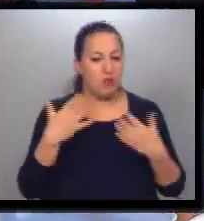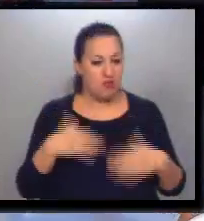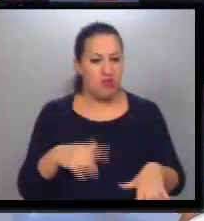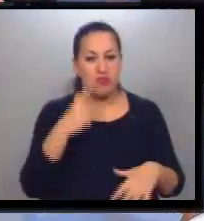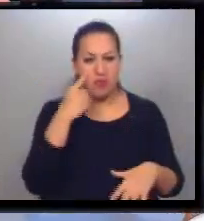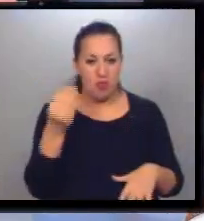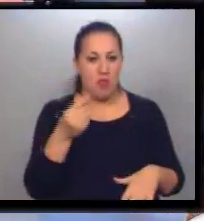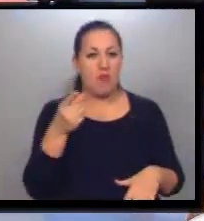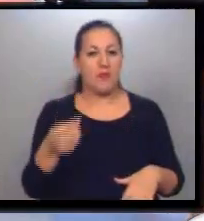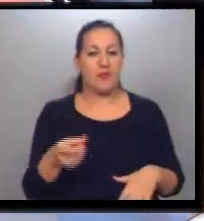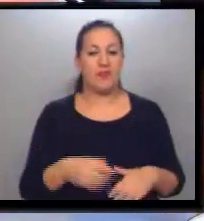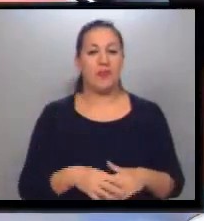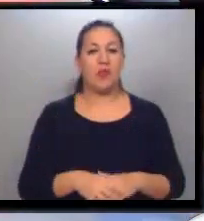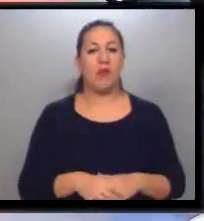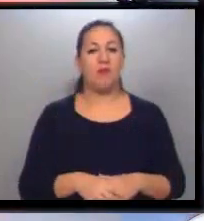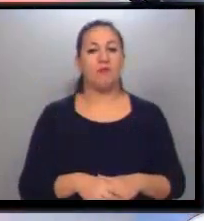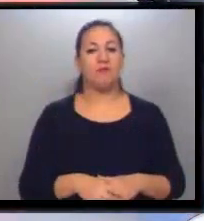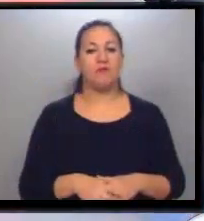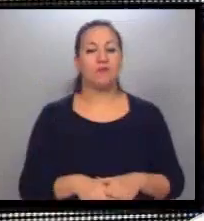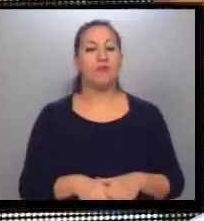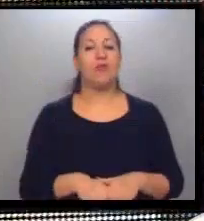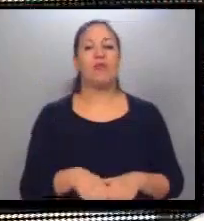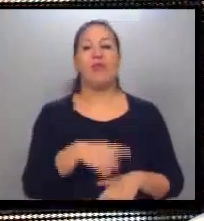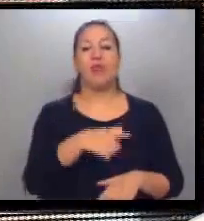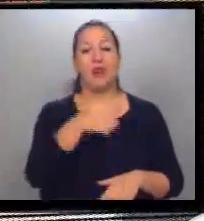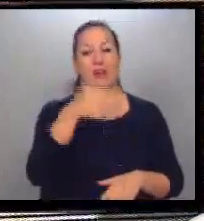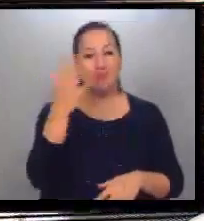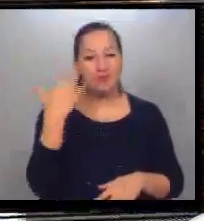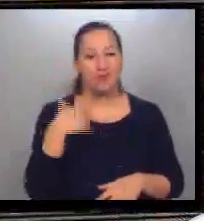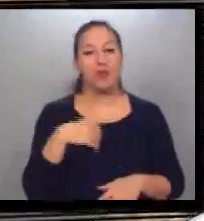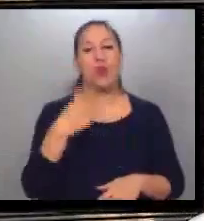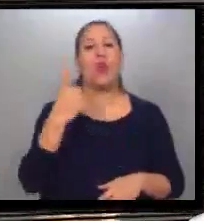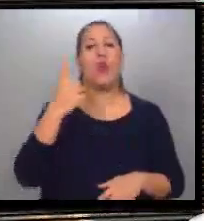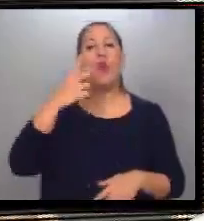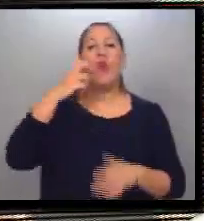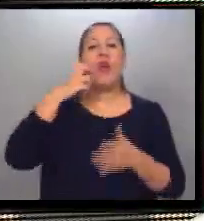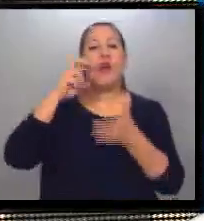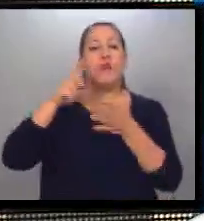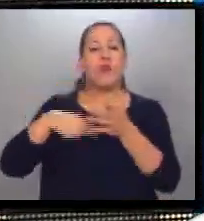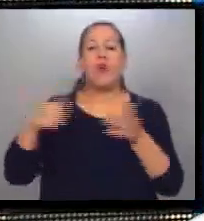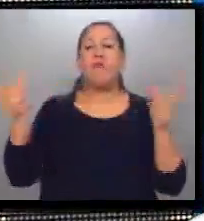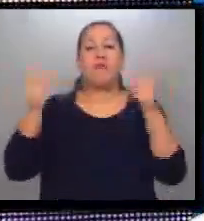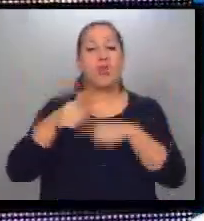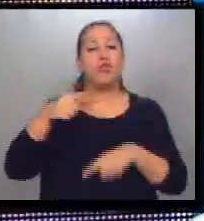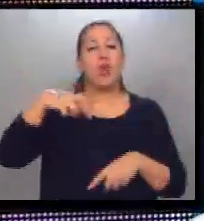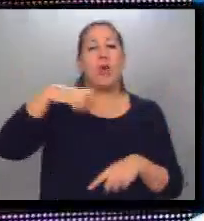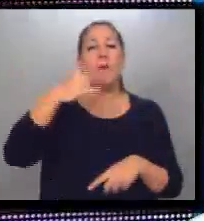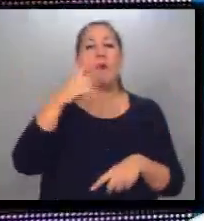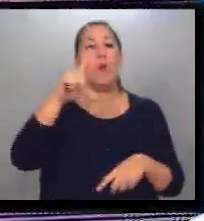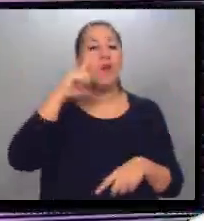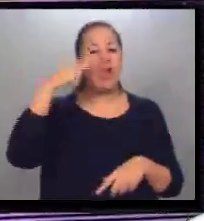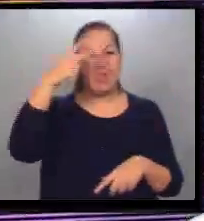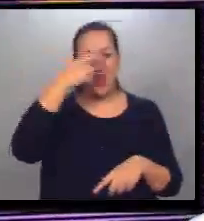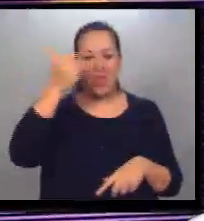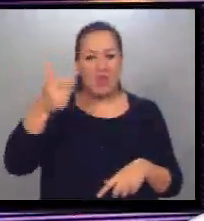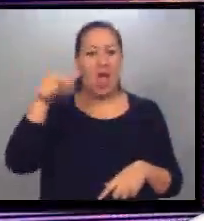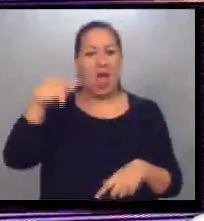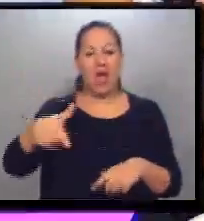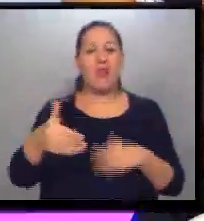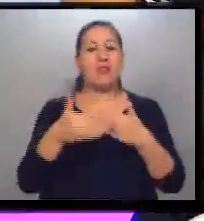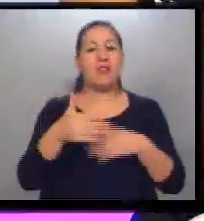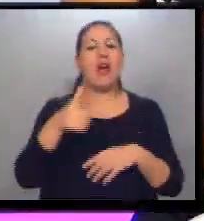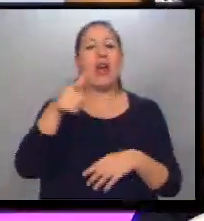en los pasillos del Congreso. Había una convención en Paulínia. Paulínia es un lugar cerca de la costa de Santos,